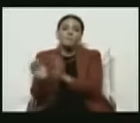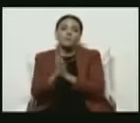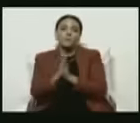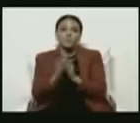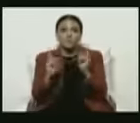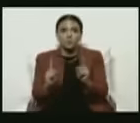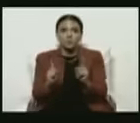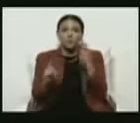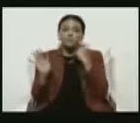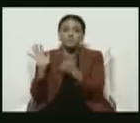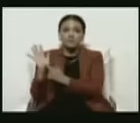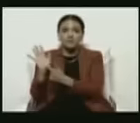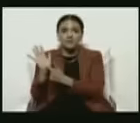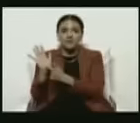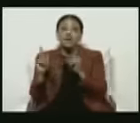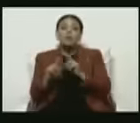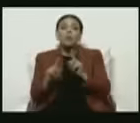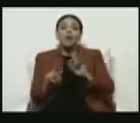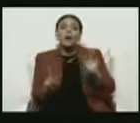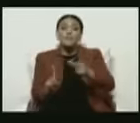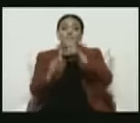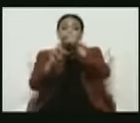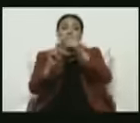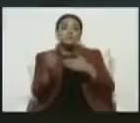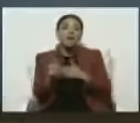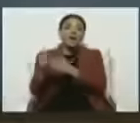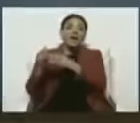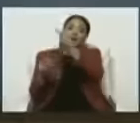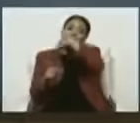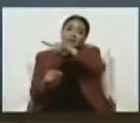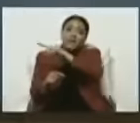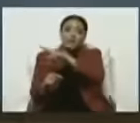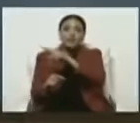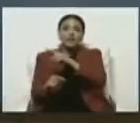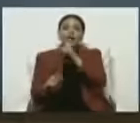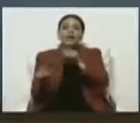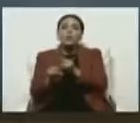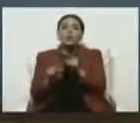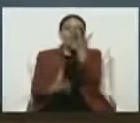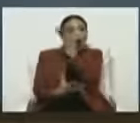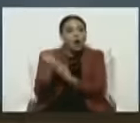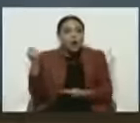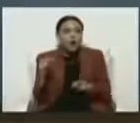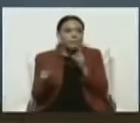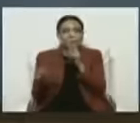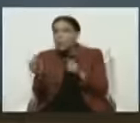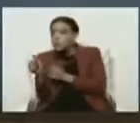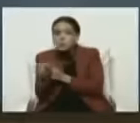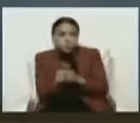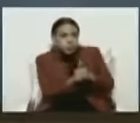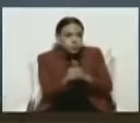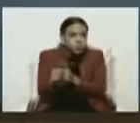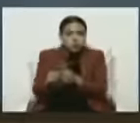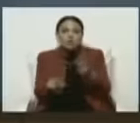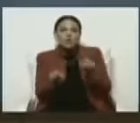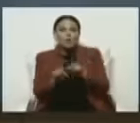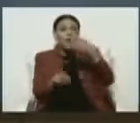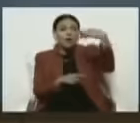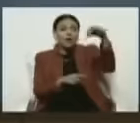principales líderes, están huyendo como ratas los que